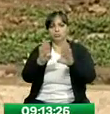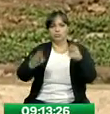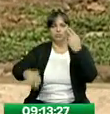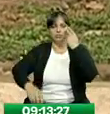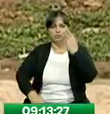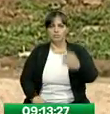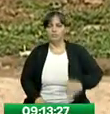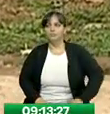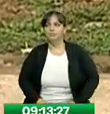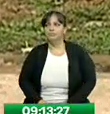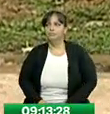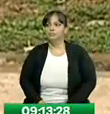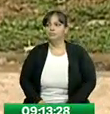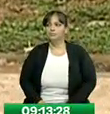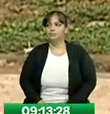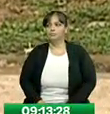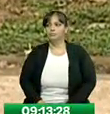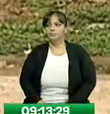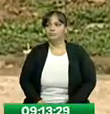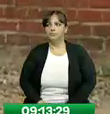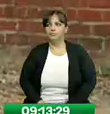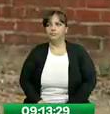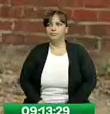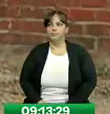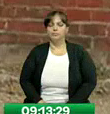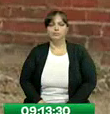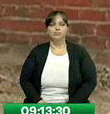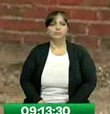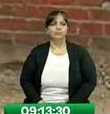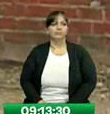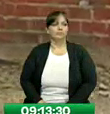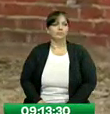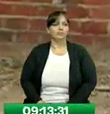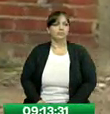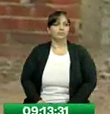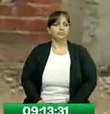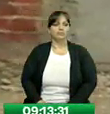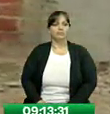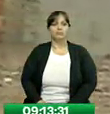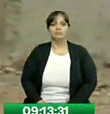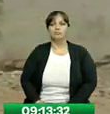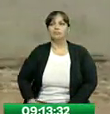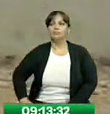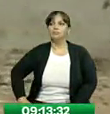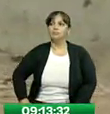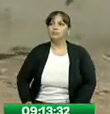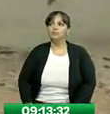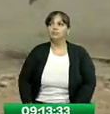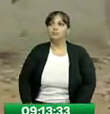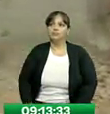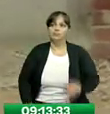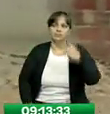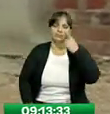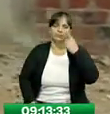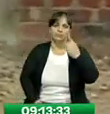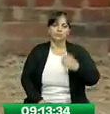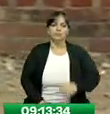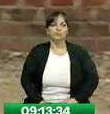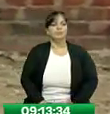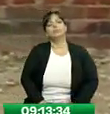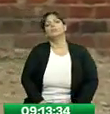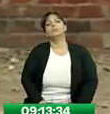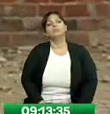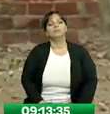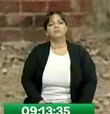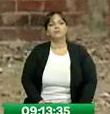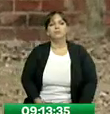se los puede observar a la puerta de su casa en su barrio en la siguiente cuadra y como estos en la cooperativa 9 de octubre en el guasmo este en el sur de